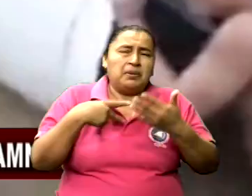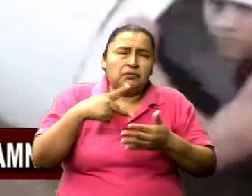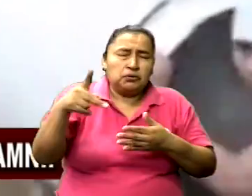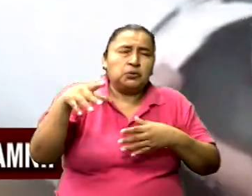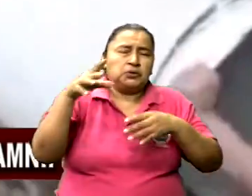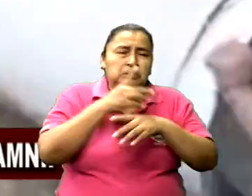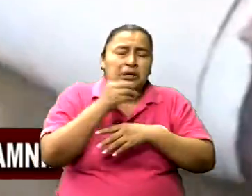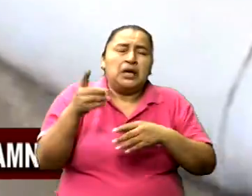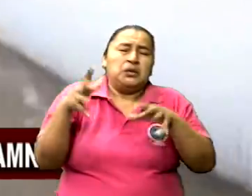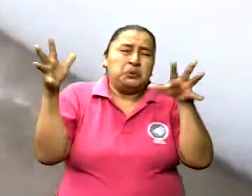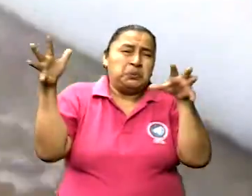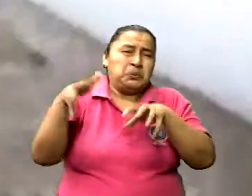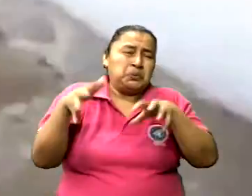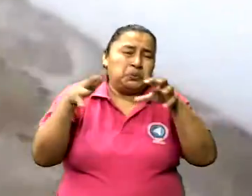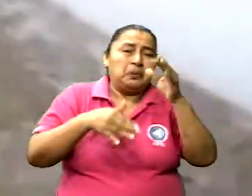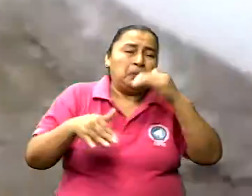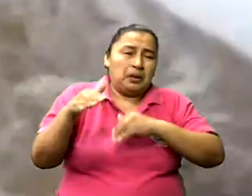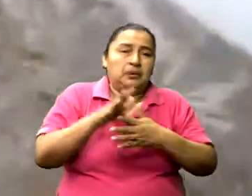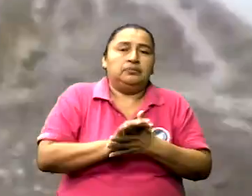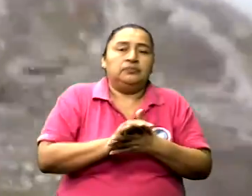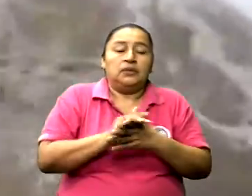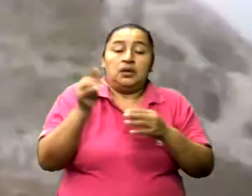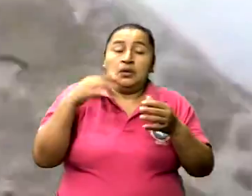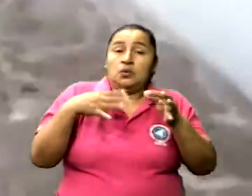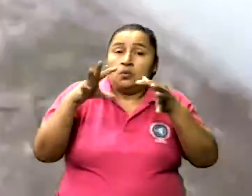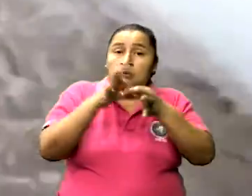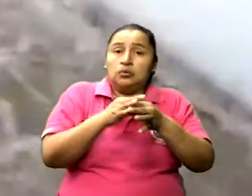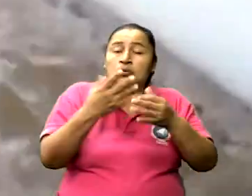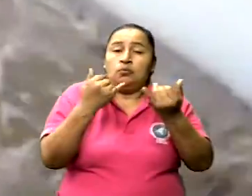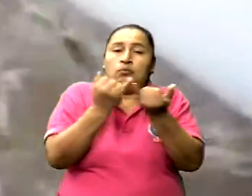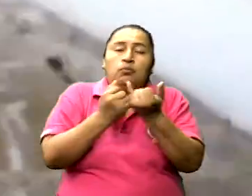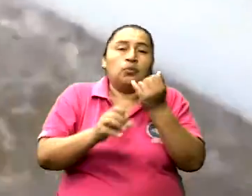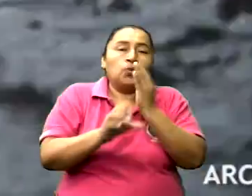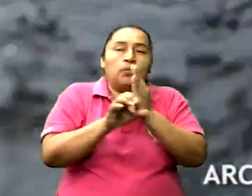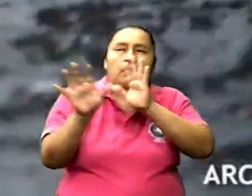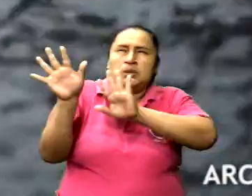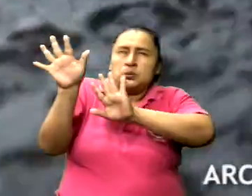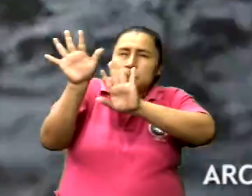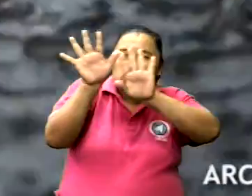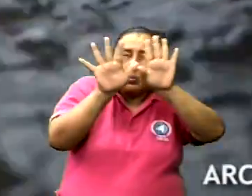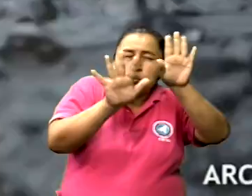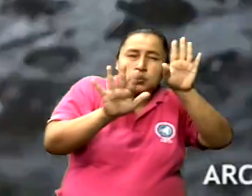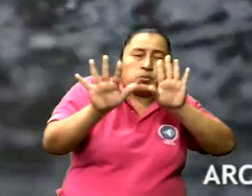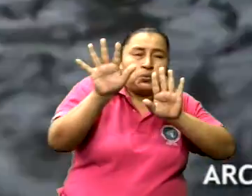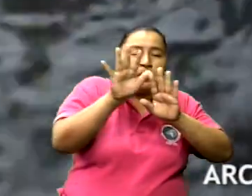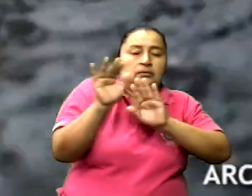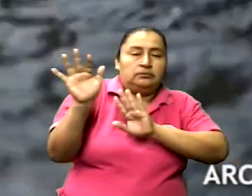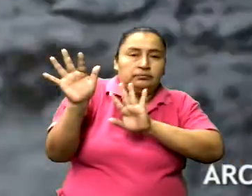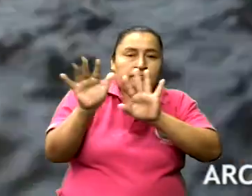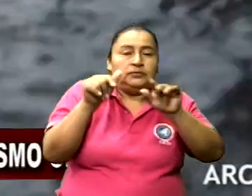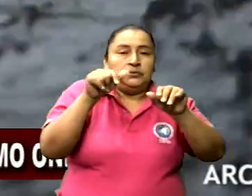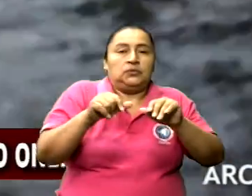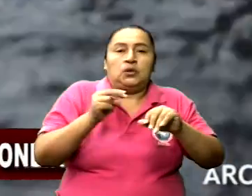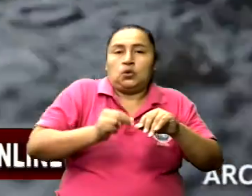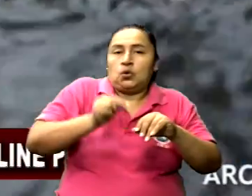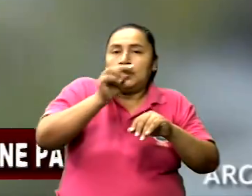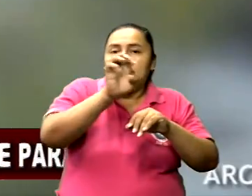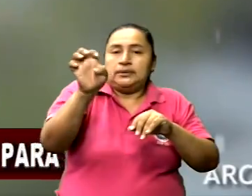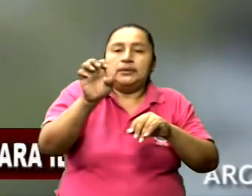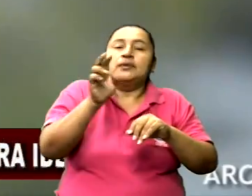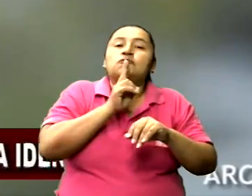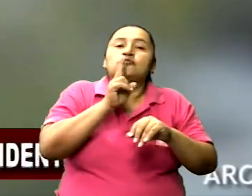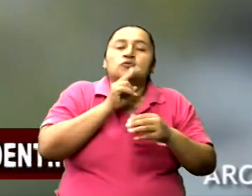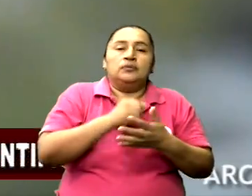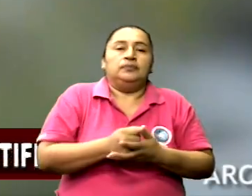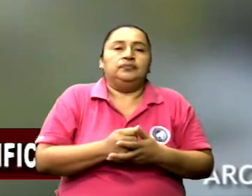se registrarán más lluvias, asociadas a un sistema de circulación ciclónica que atraviesa el noreste de